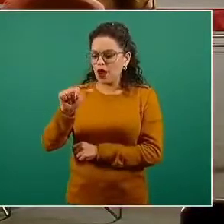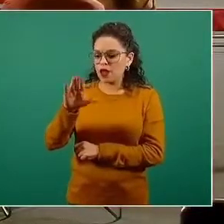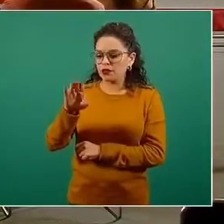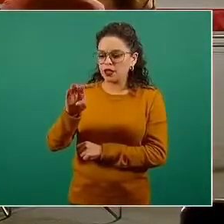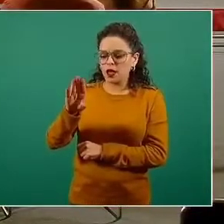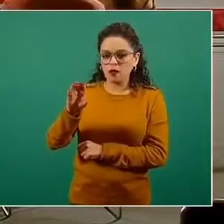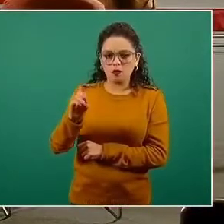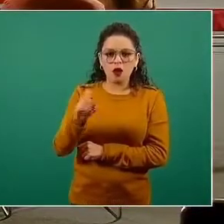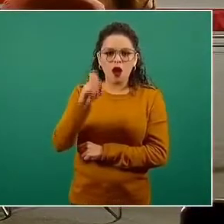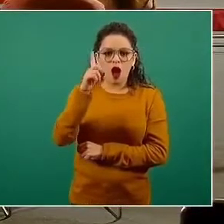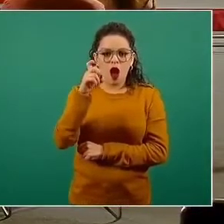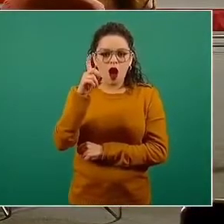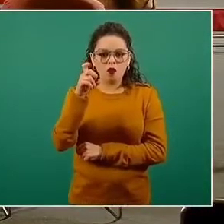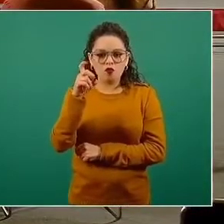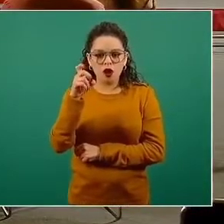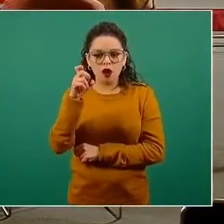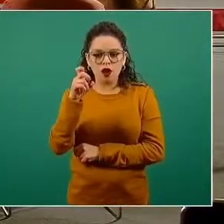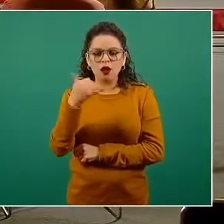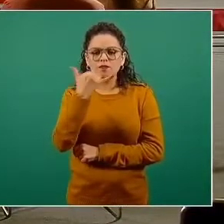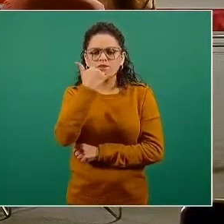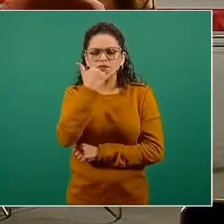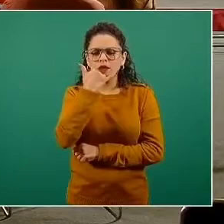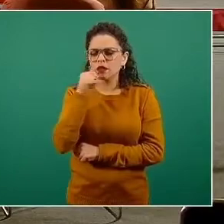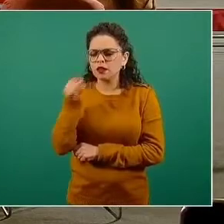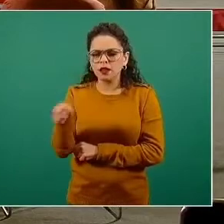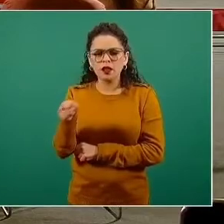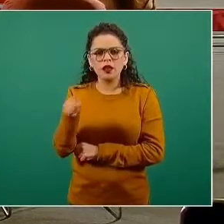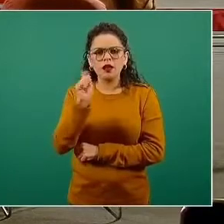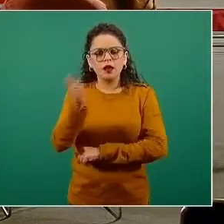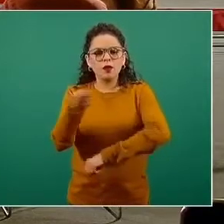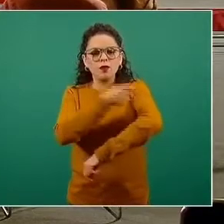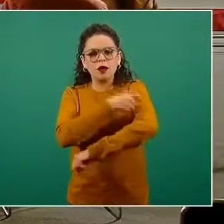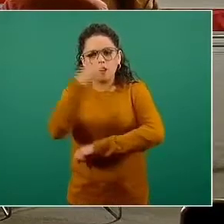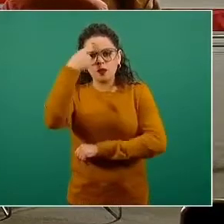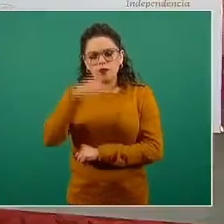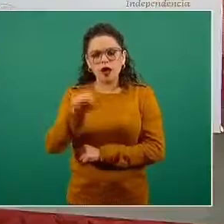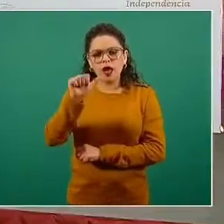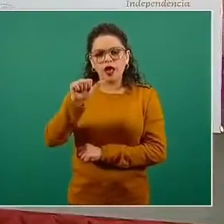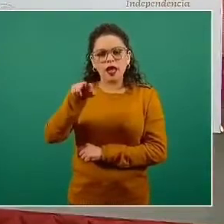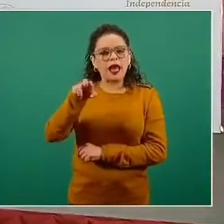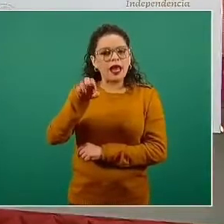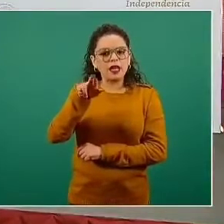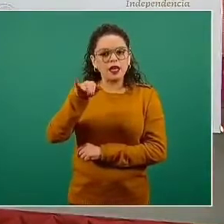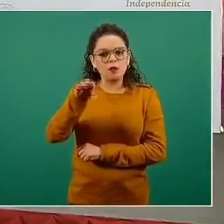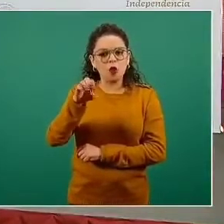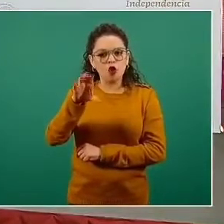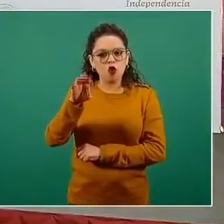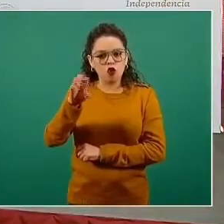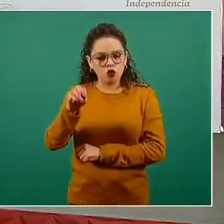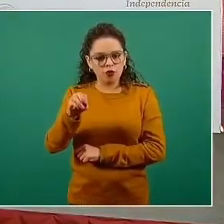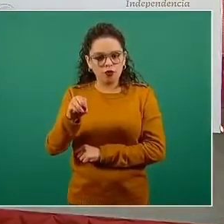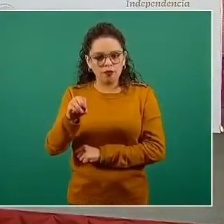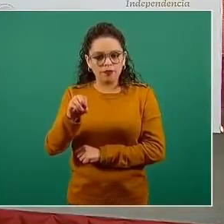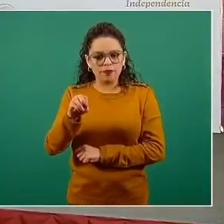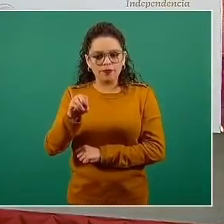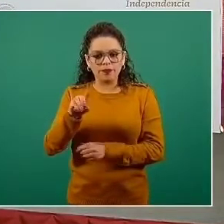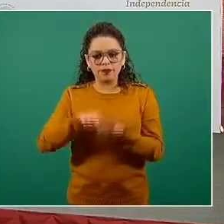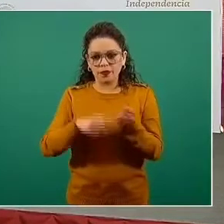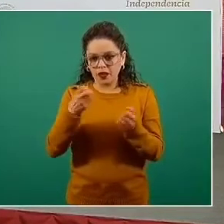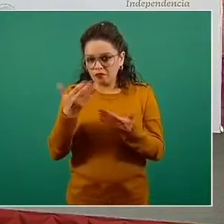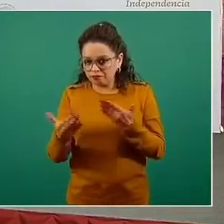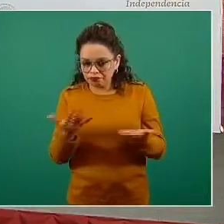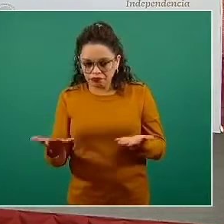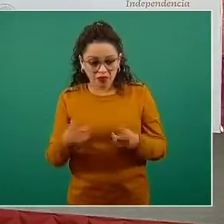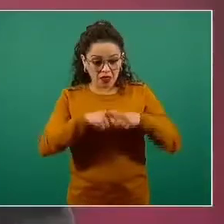estéril. Ahí es vacuna contra el meningococo, el placebo, el comparador. Entonces, no hay